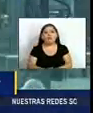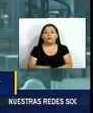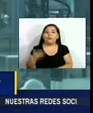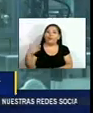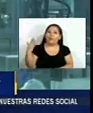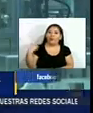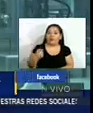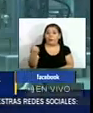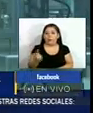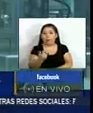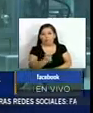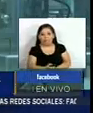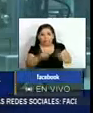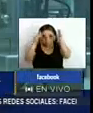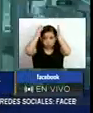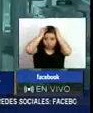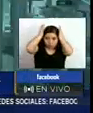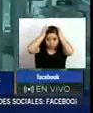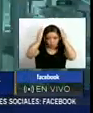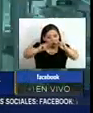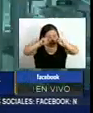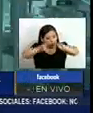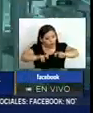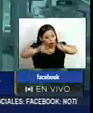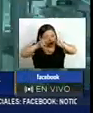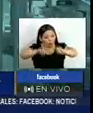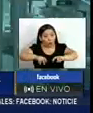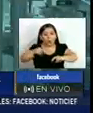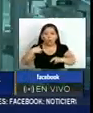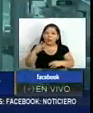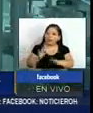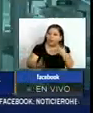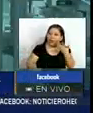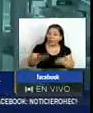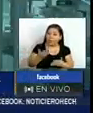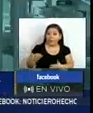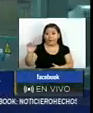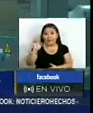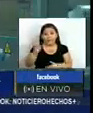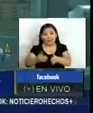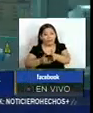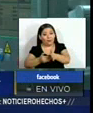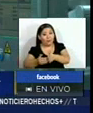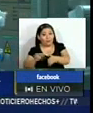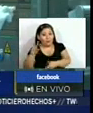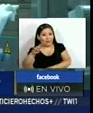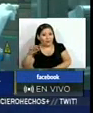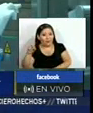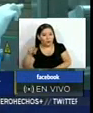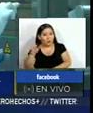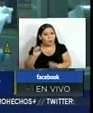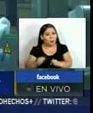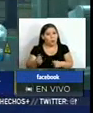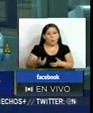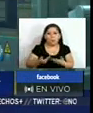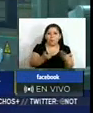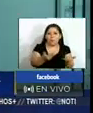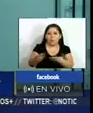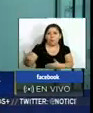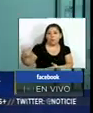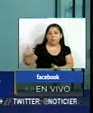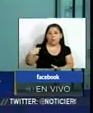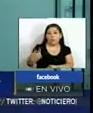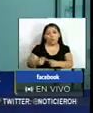entonces, los científicos de la administración han apuntado a principios del año que viene como la fecha para distribuir una vacuna. Sin embargo, el